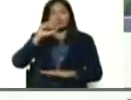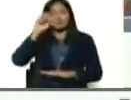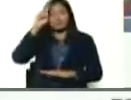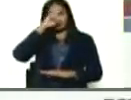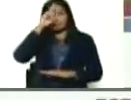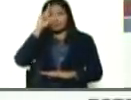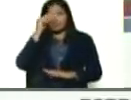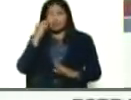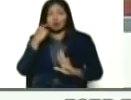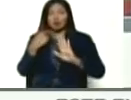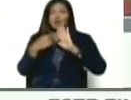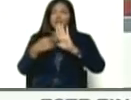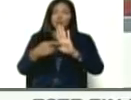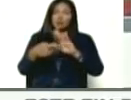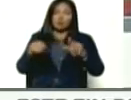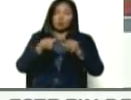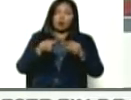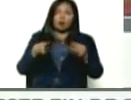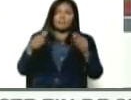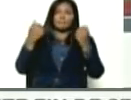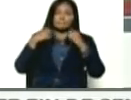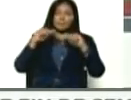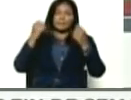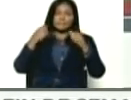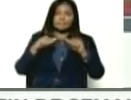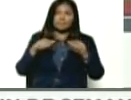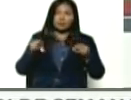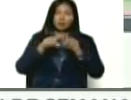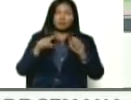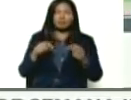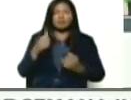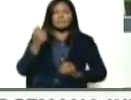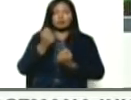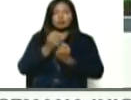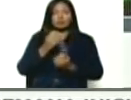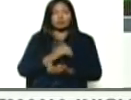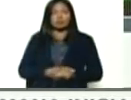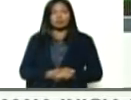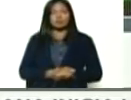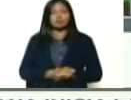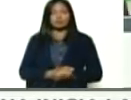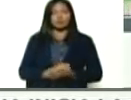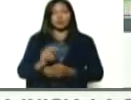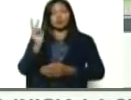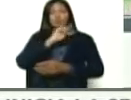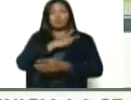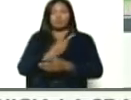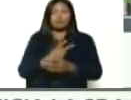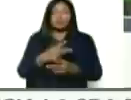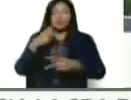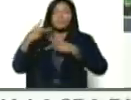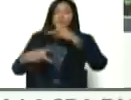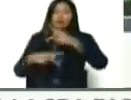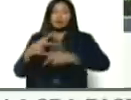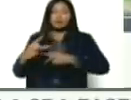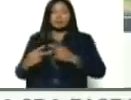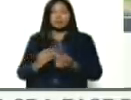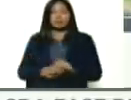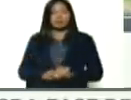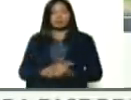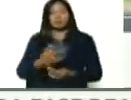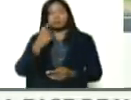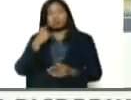de ejercicio de su soberanía política de su poder político y dio un